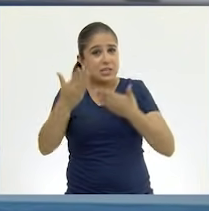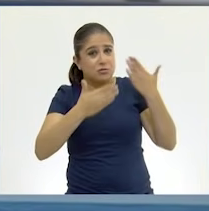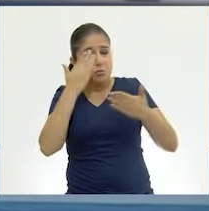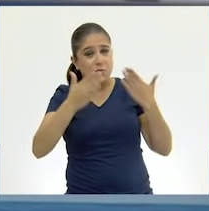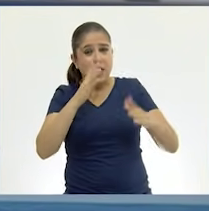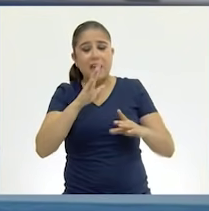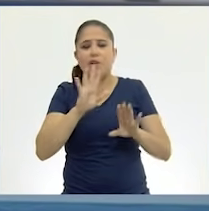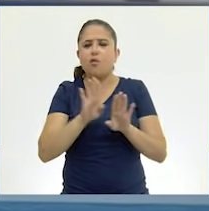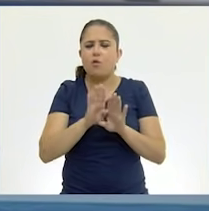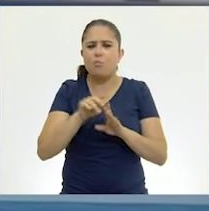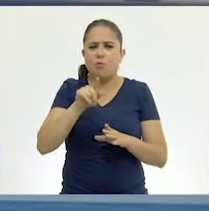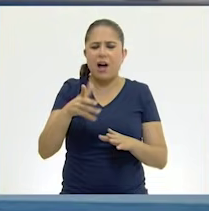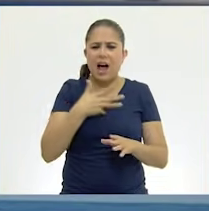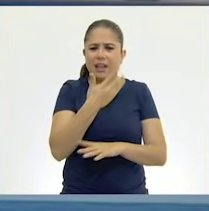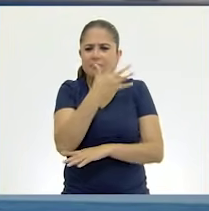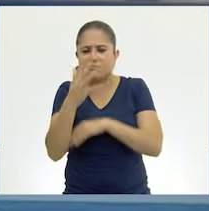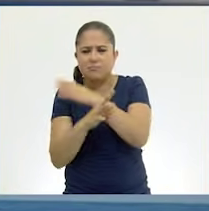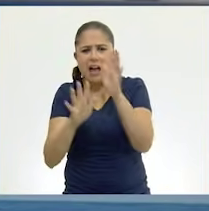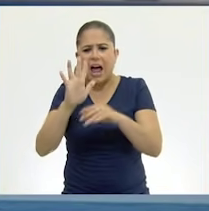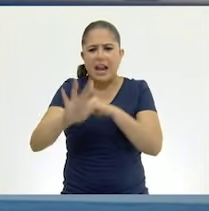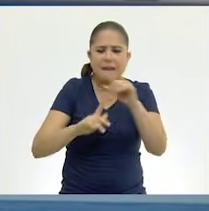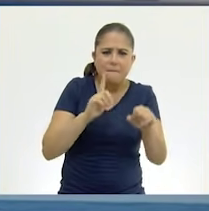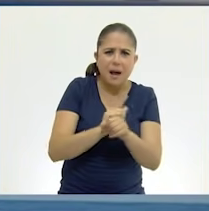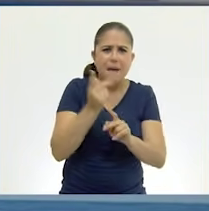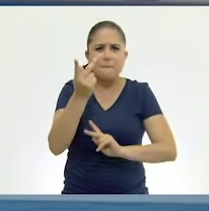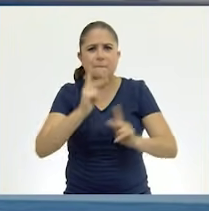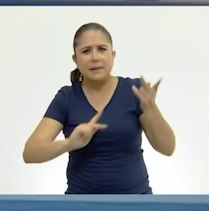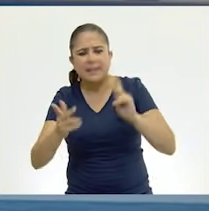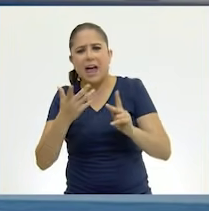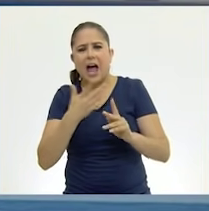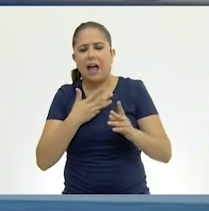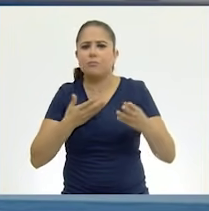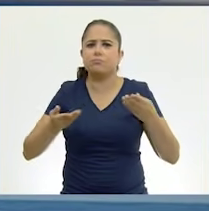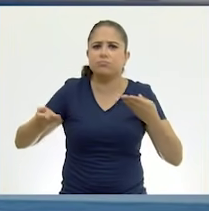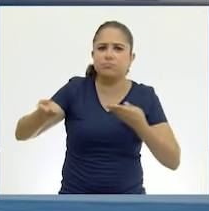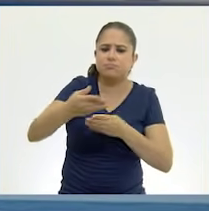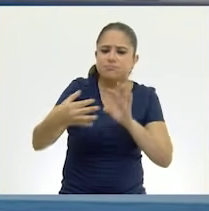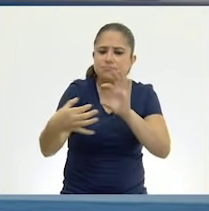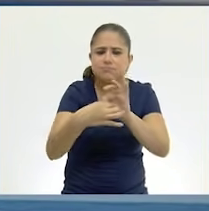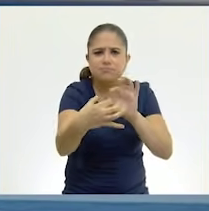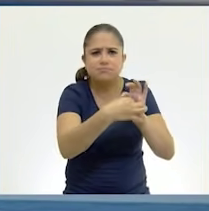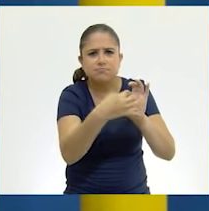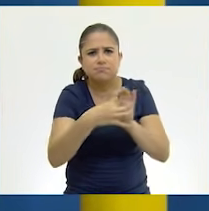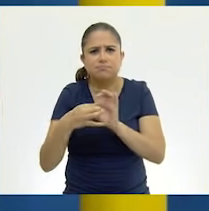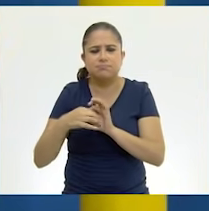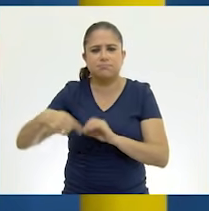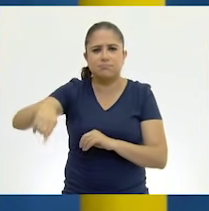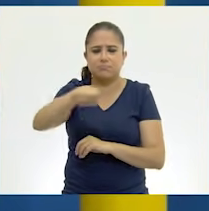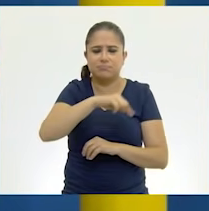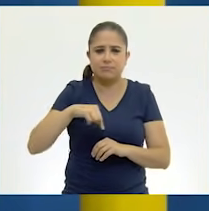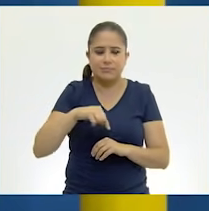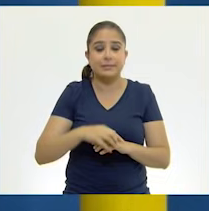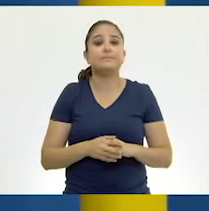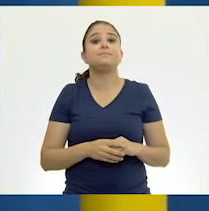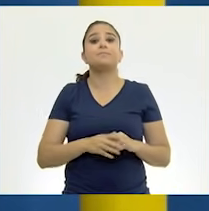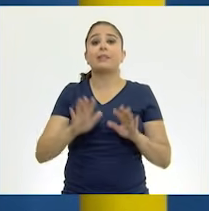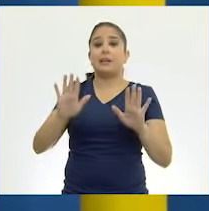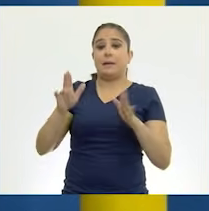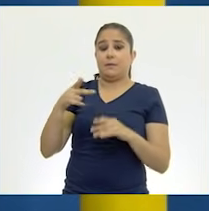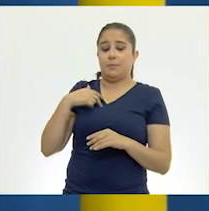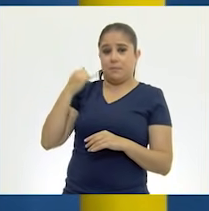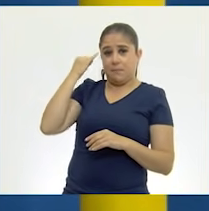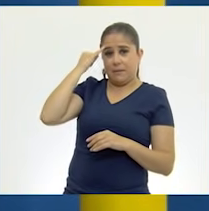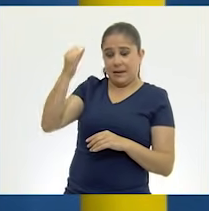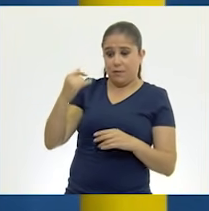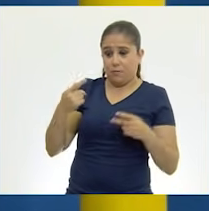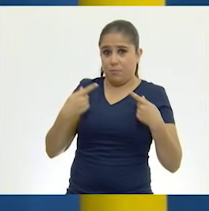todos los seres vivos estamos relacionados e interactuamos unos con otros. Y me imagino que esa relación del